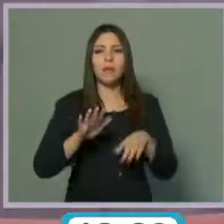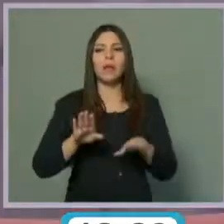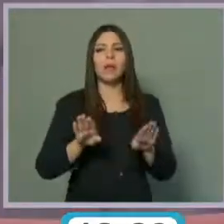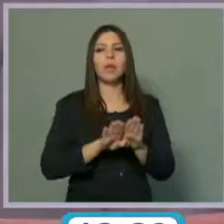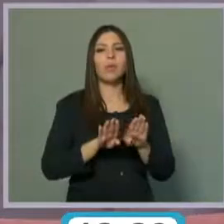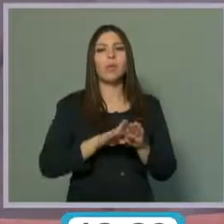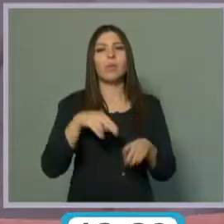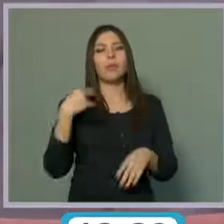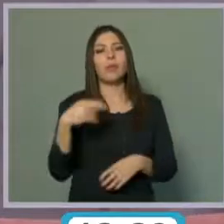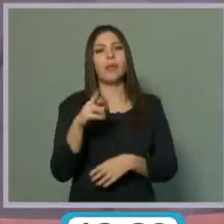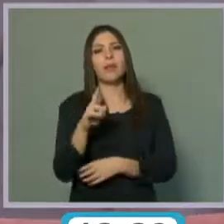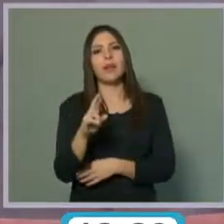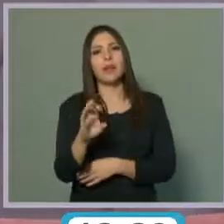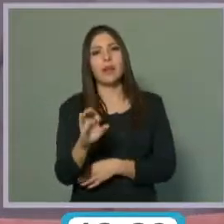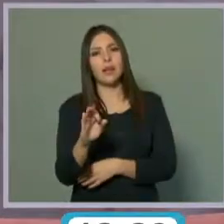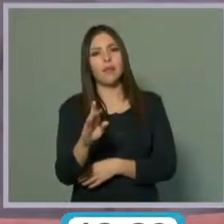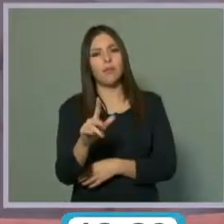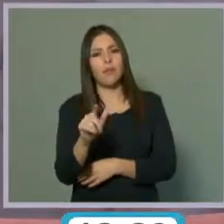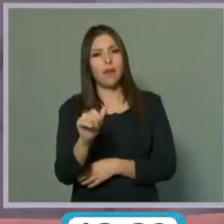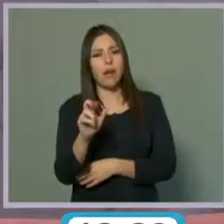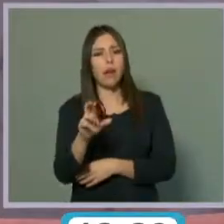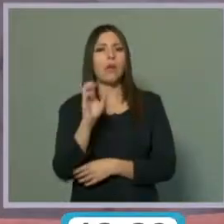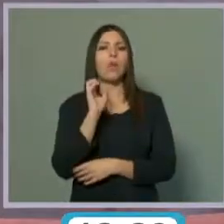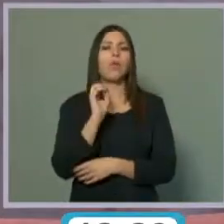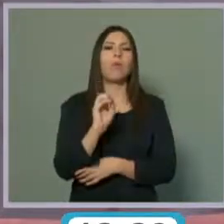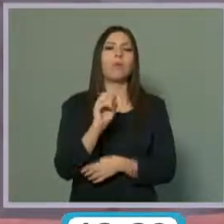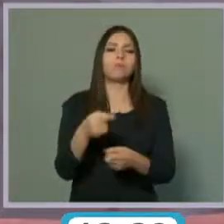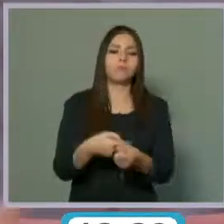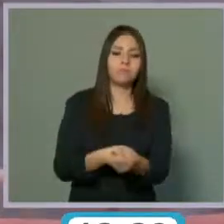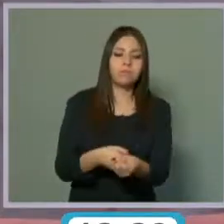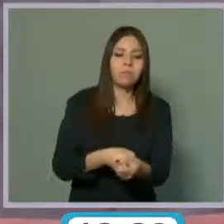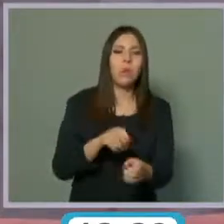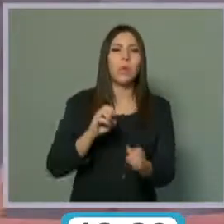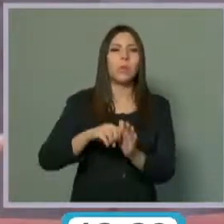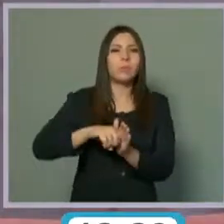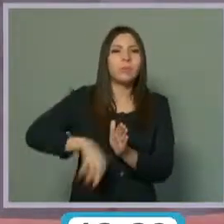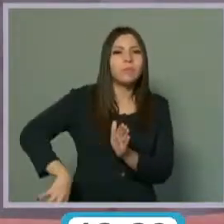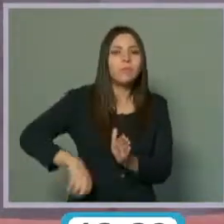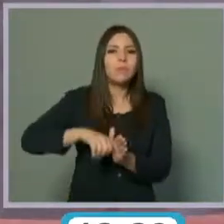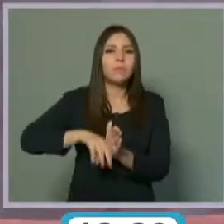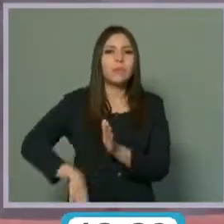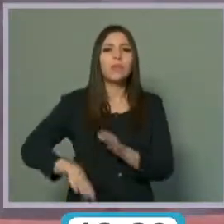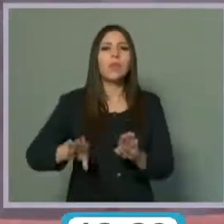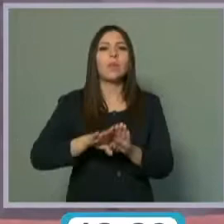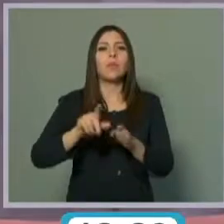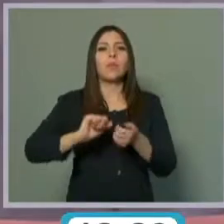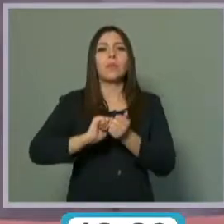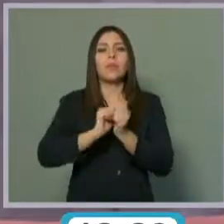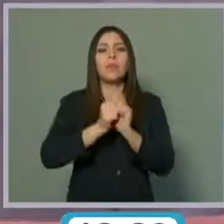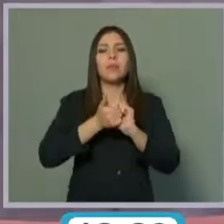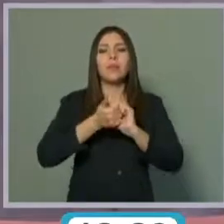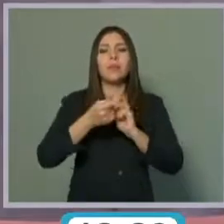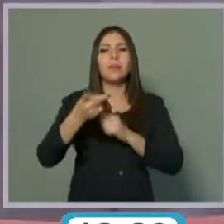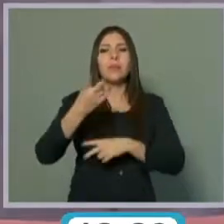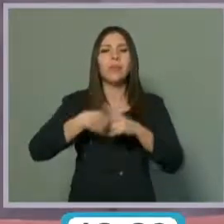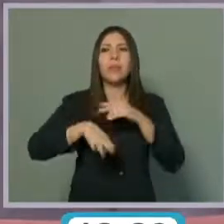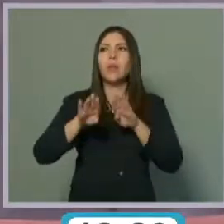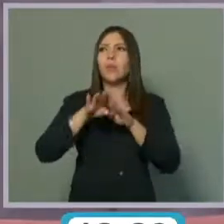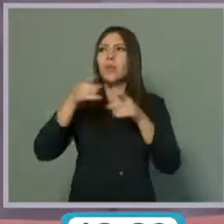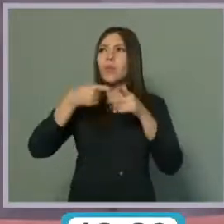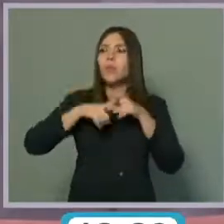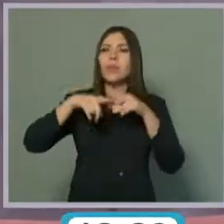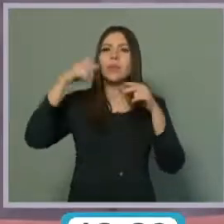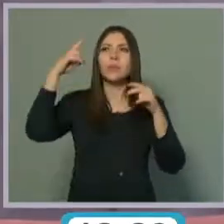refular o omitir o esconder, pero surge normalmente en sueños, y entonces empieza este